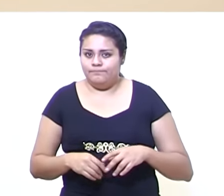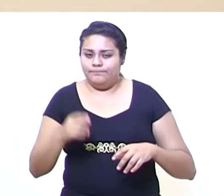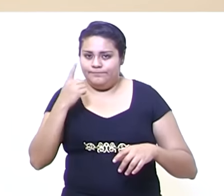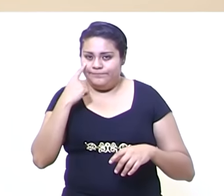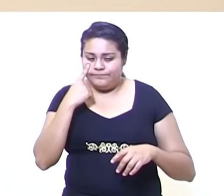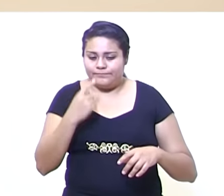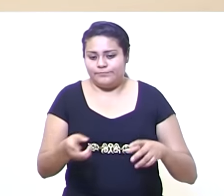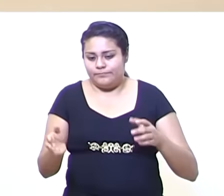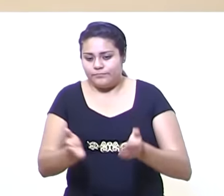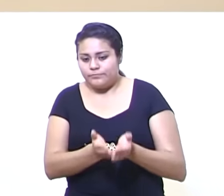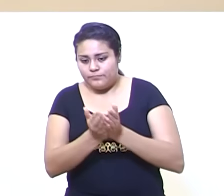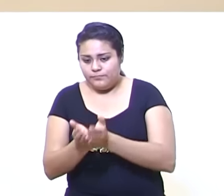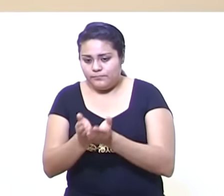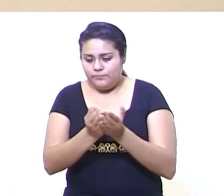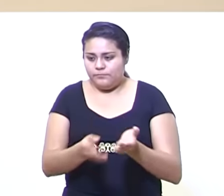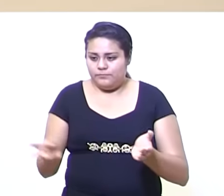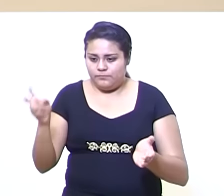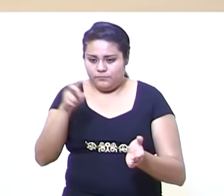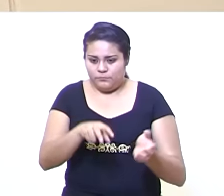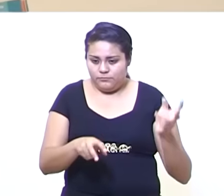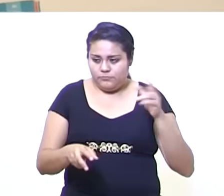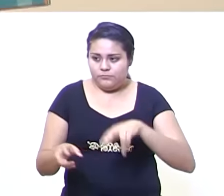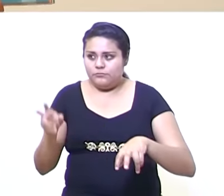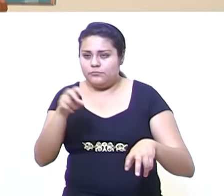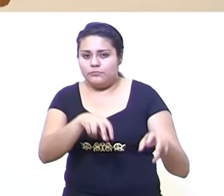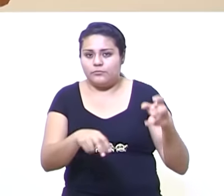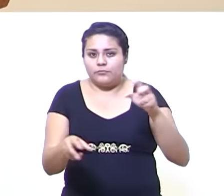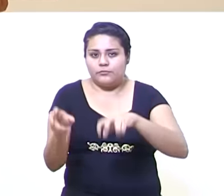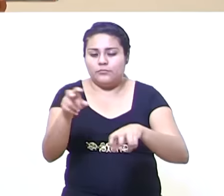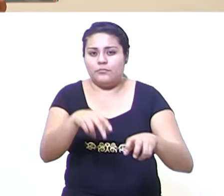Este navío viene cargado de